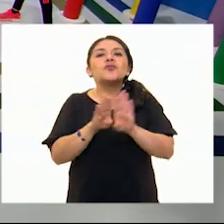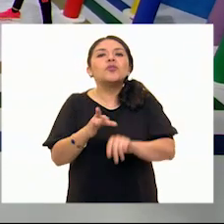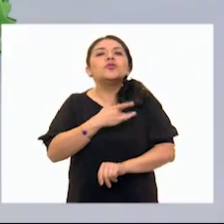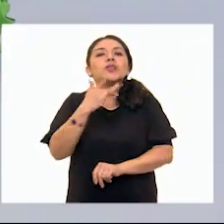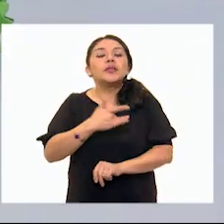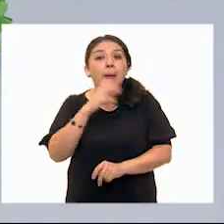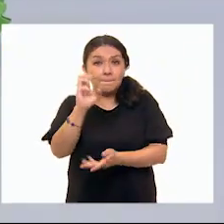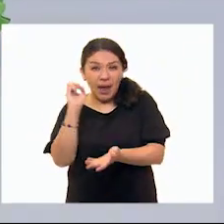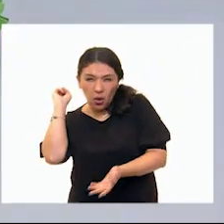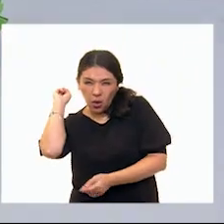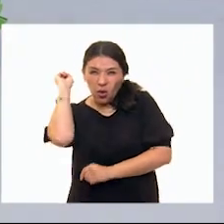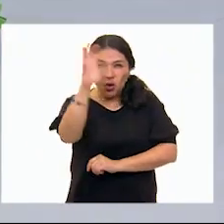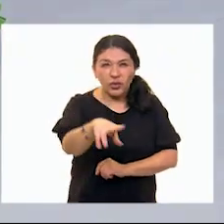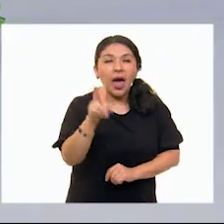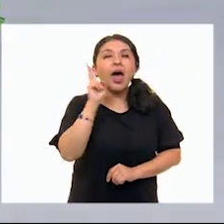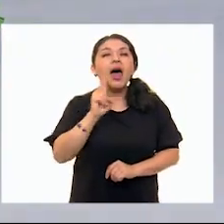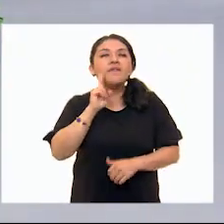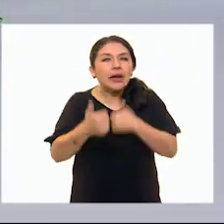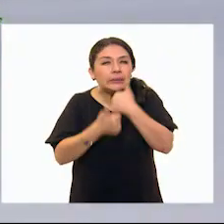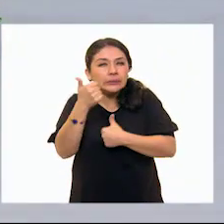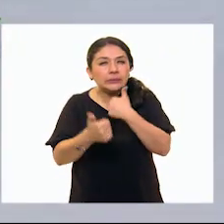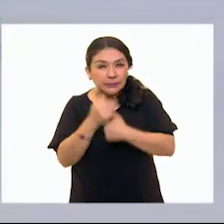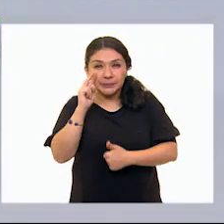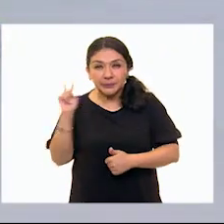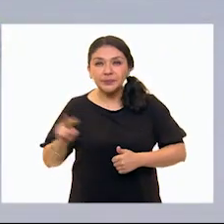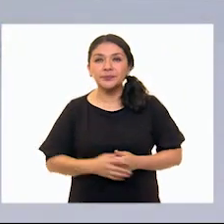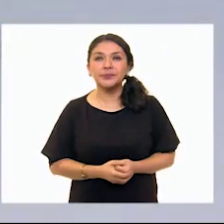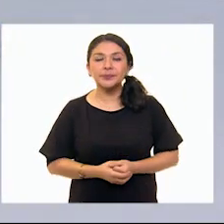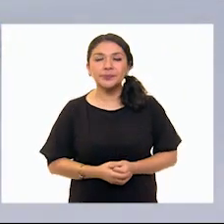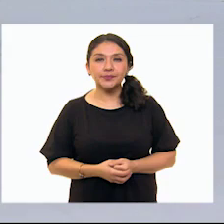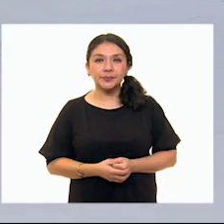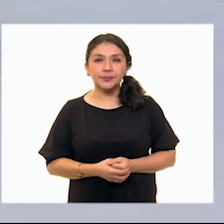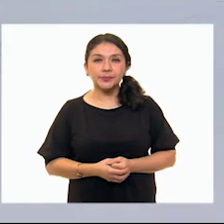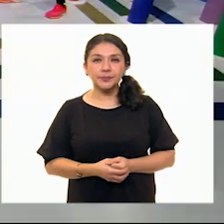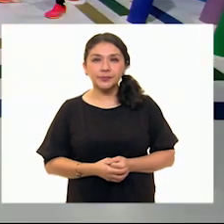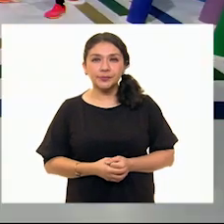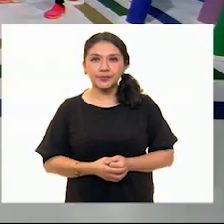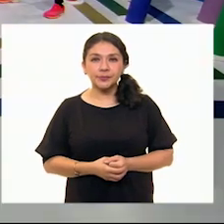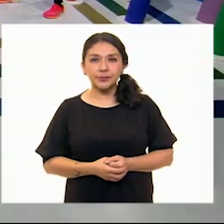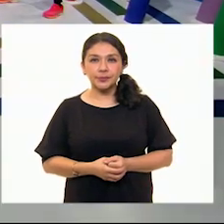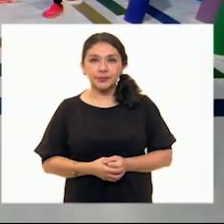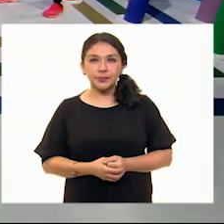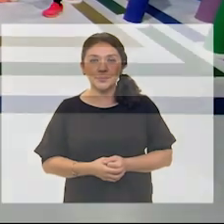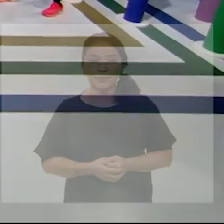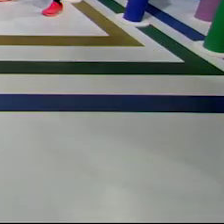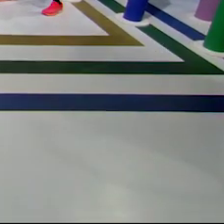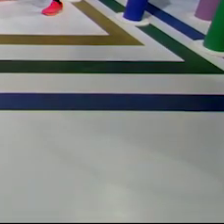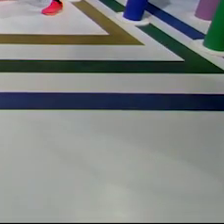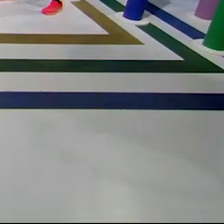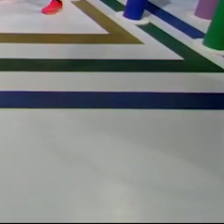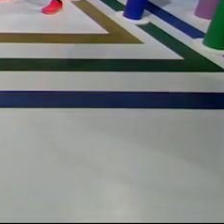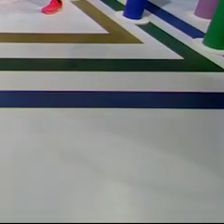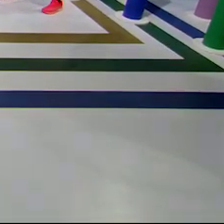lanzas una pelotita que rebote aquí y yo lo trato de atinar a la cubeta. Pongas mucha tensión, ¿eh?